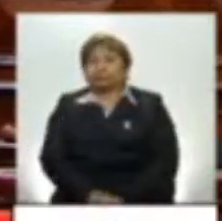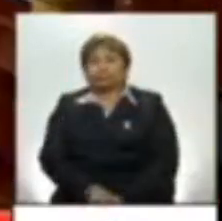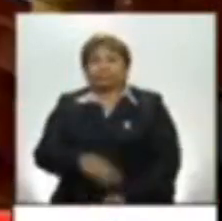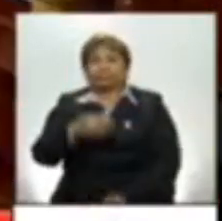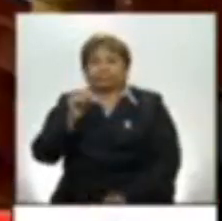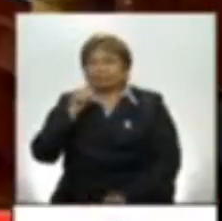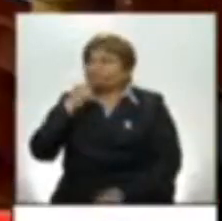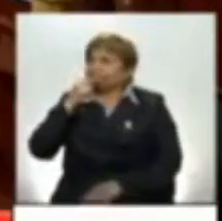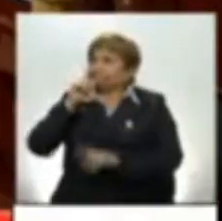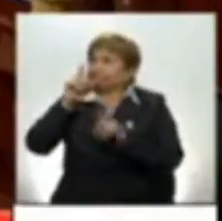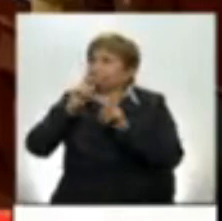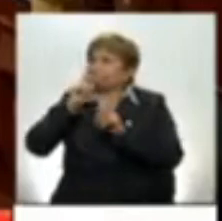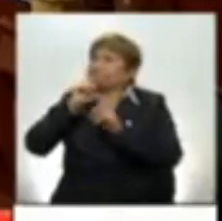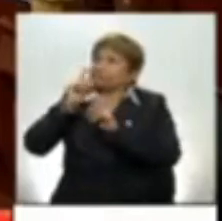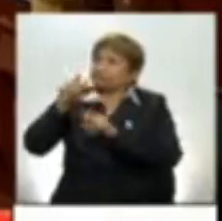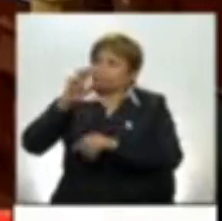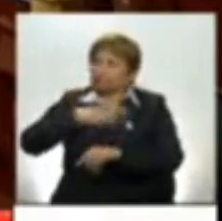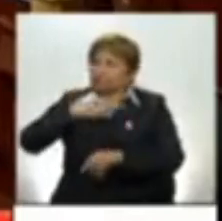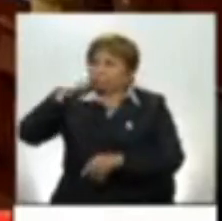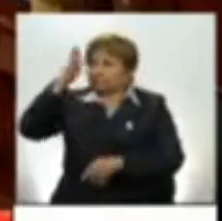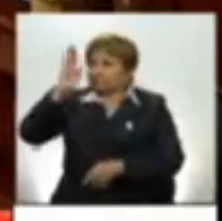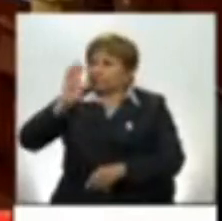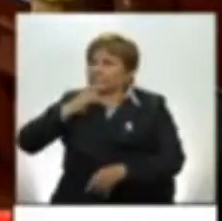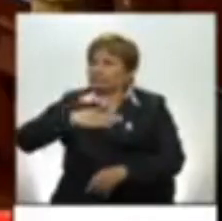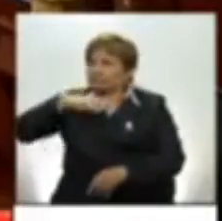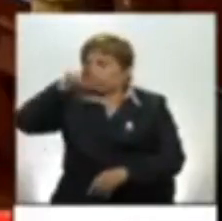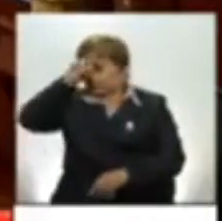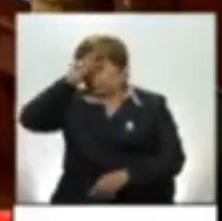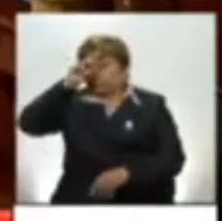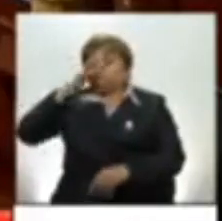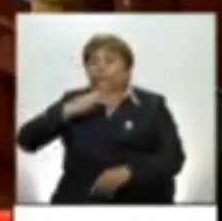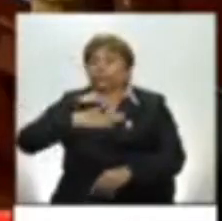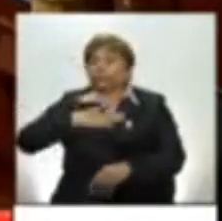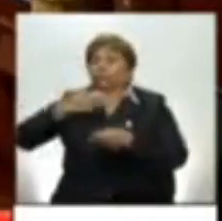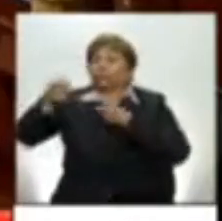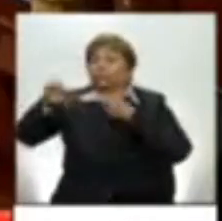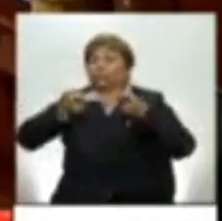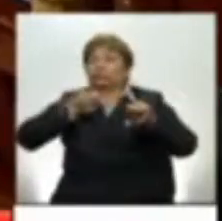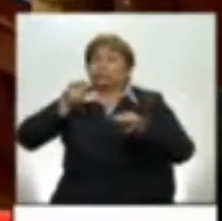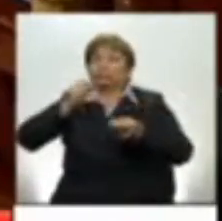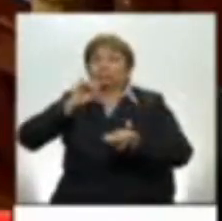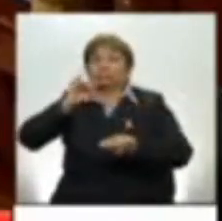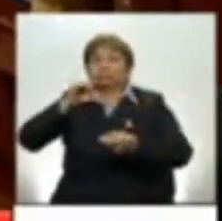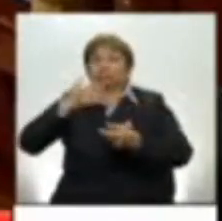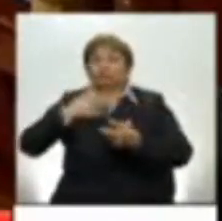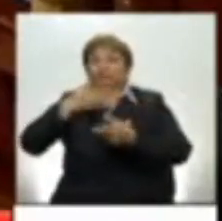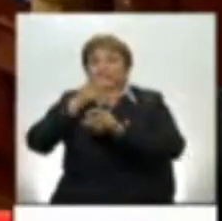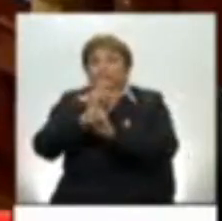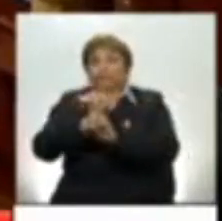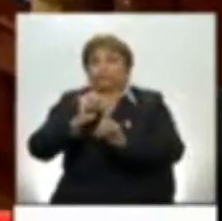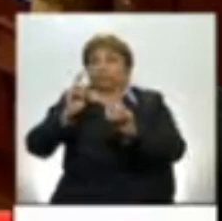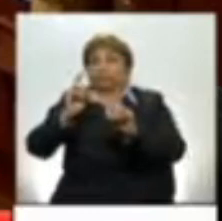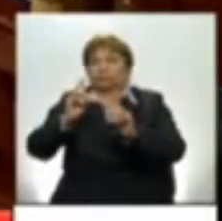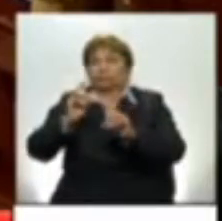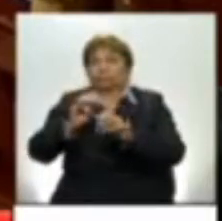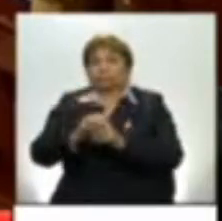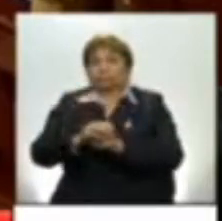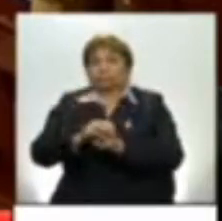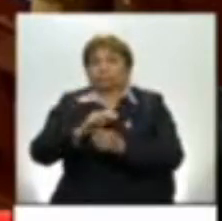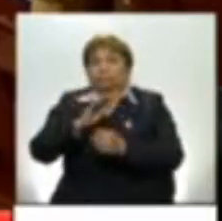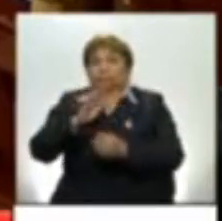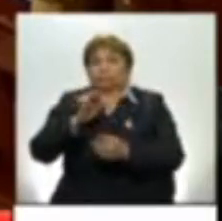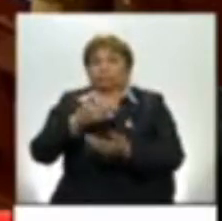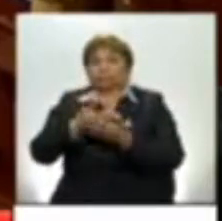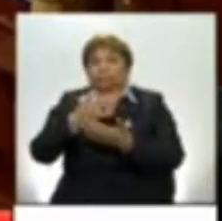Por Dios, por mi patria, por la gobernabilidad, por la democracia, por